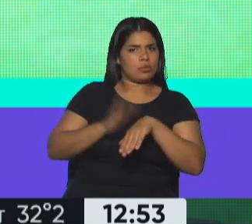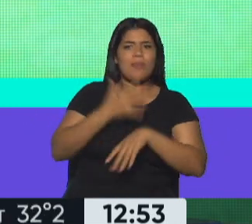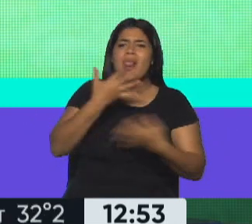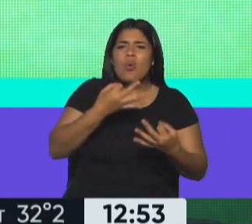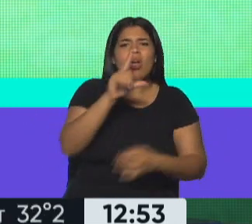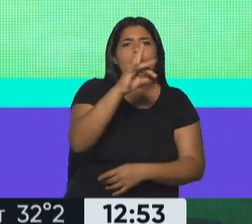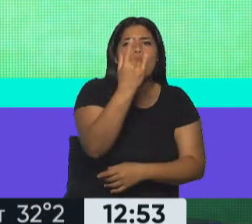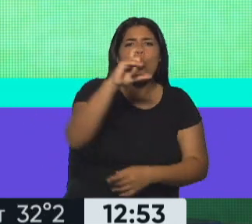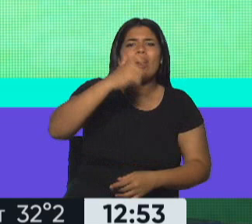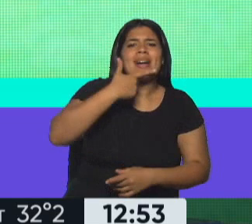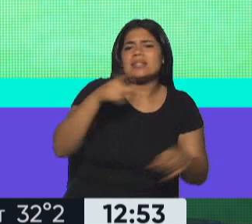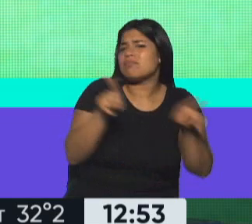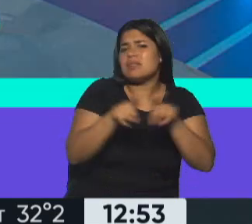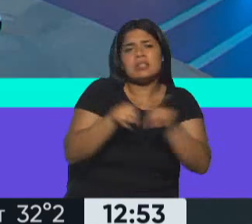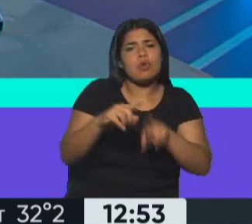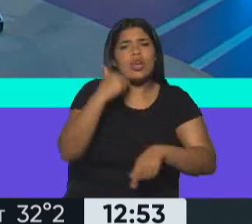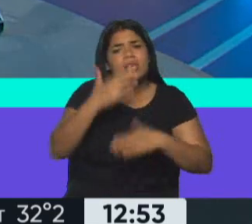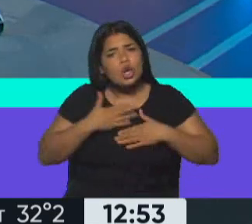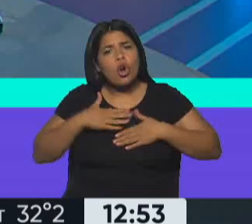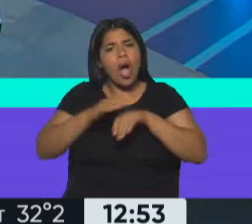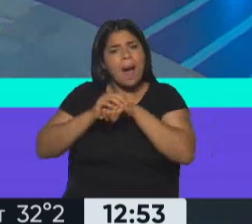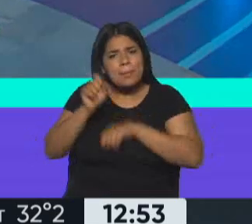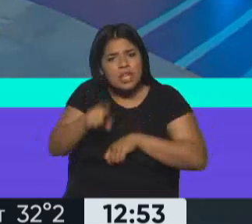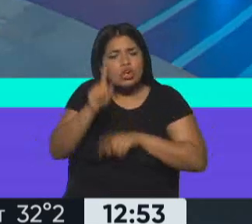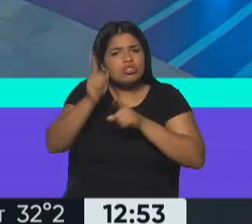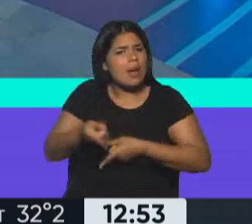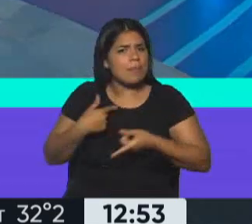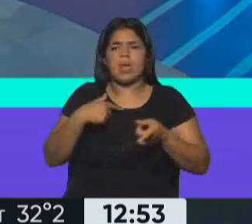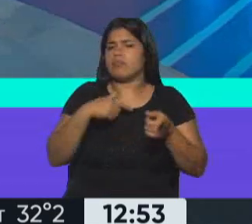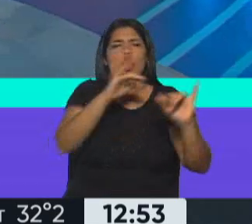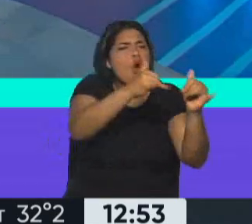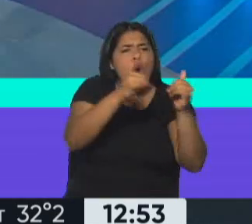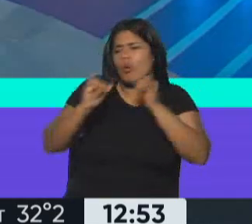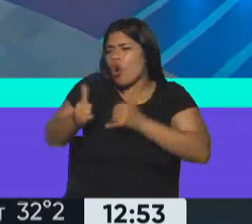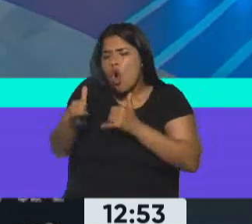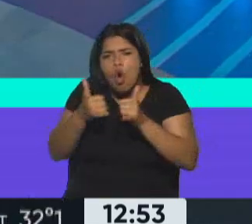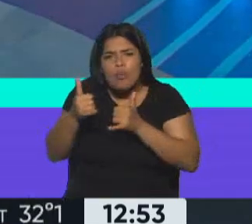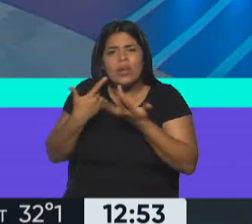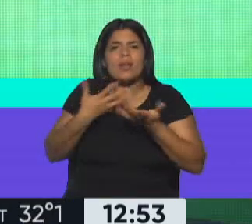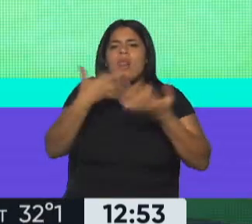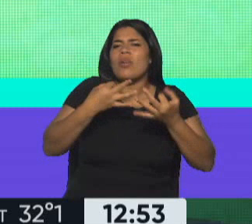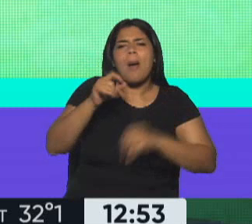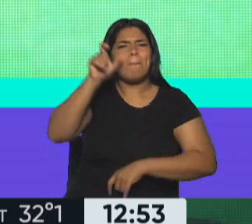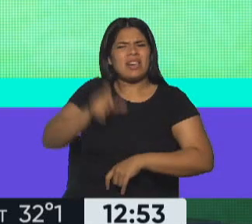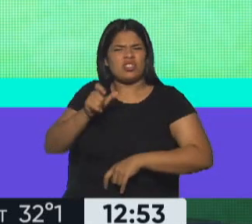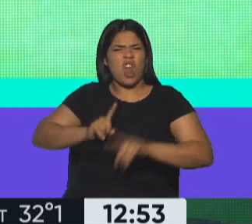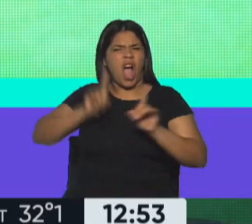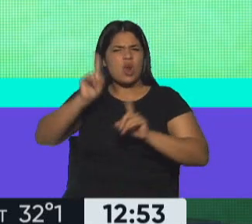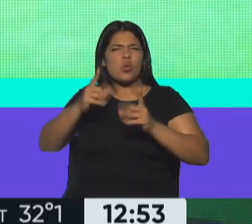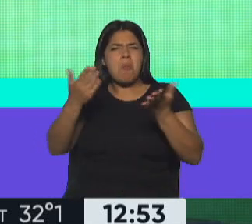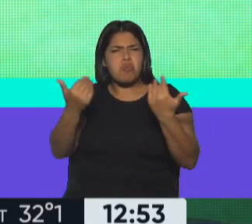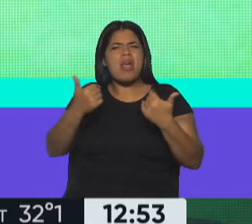max y cristian adrián y la verdad que nadie tiene el derecho de quitarle la vida al otro no entonces